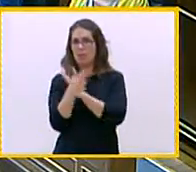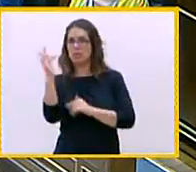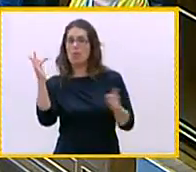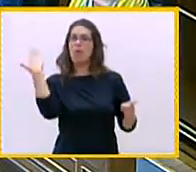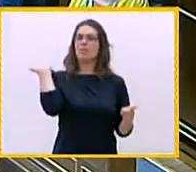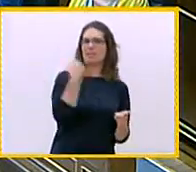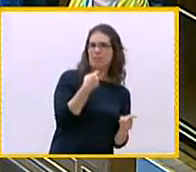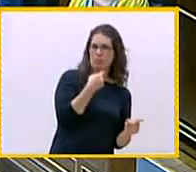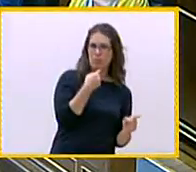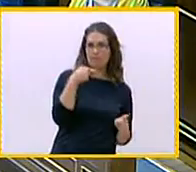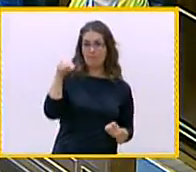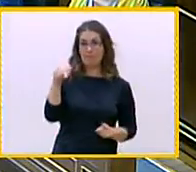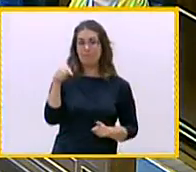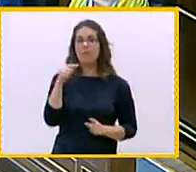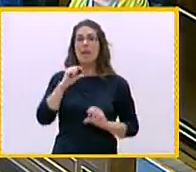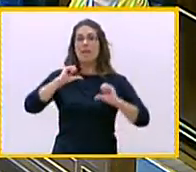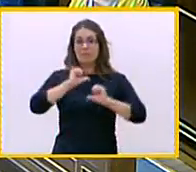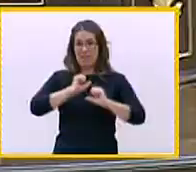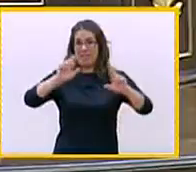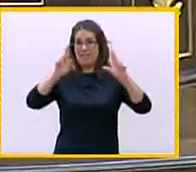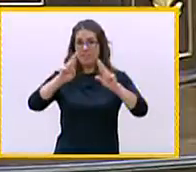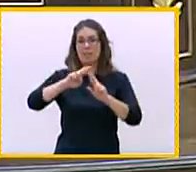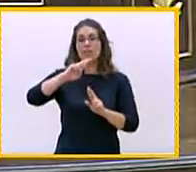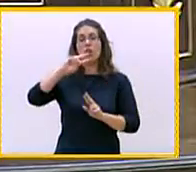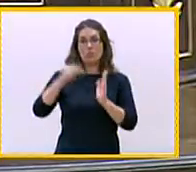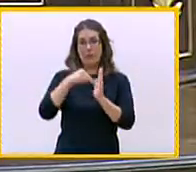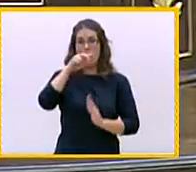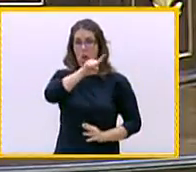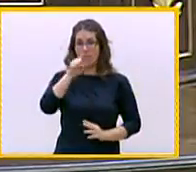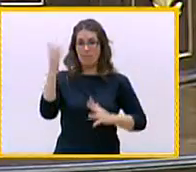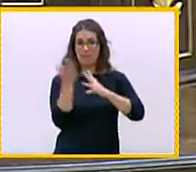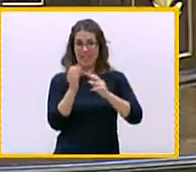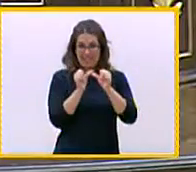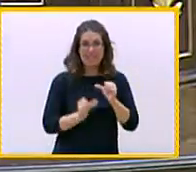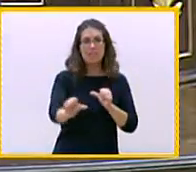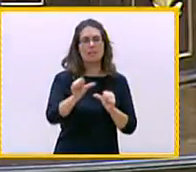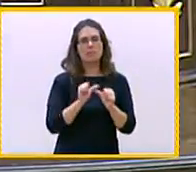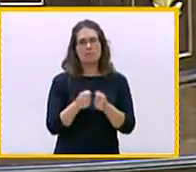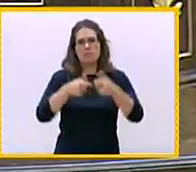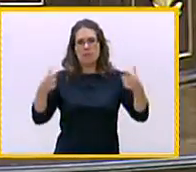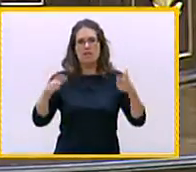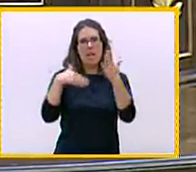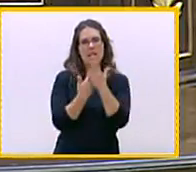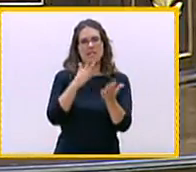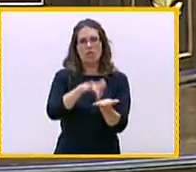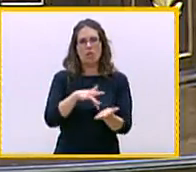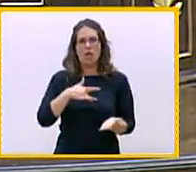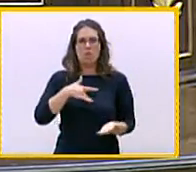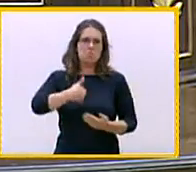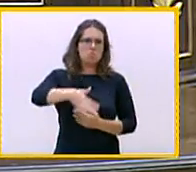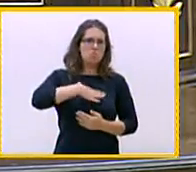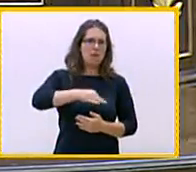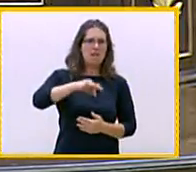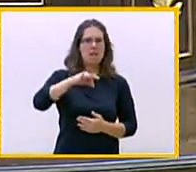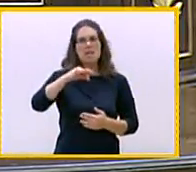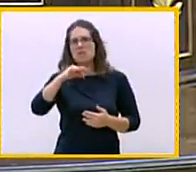acelere a partir de la segunda mitad de 2011 hasta situar el crecimiento interanual del cuarto trimestre unas décimas por